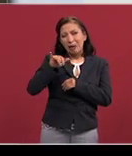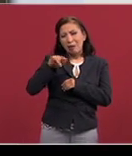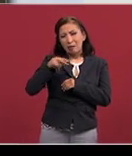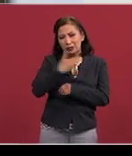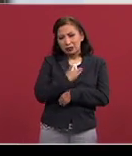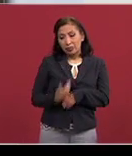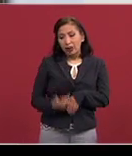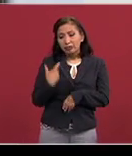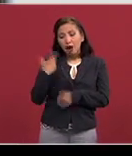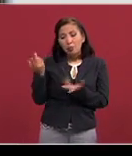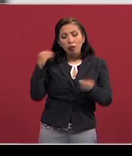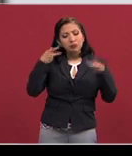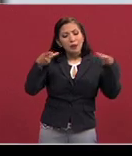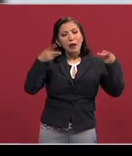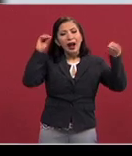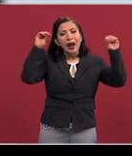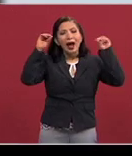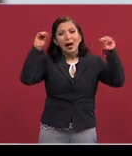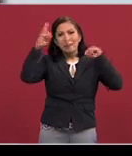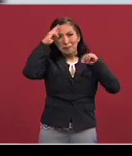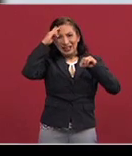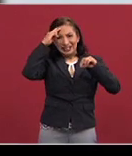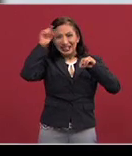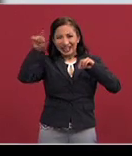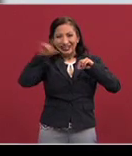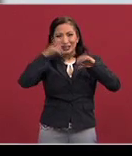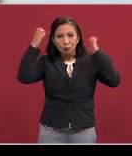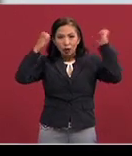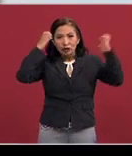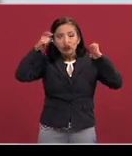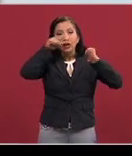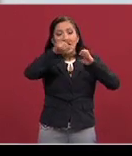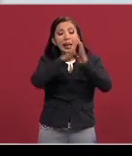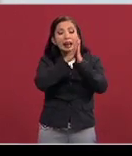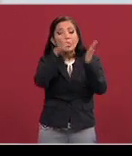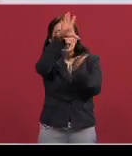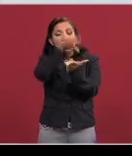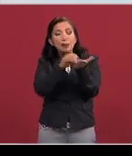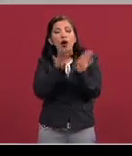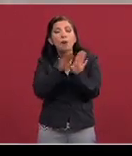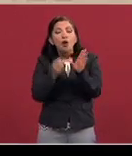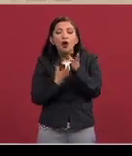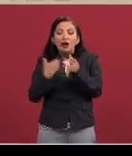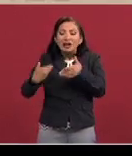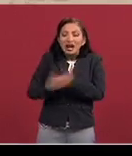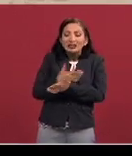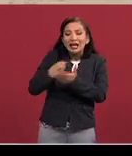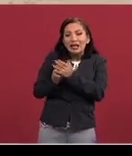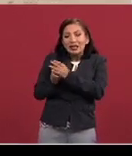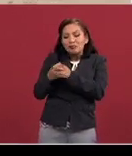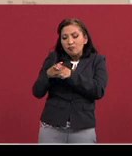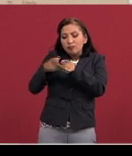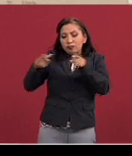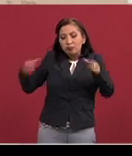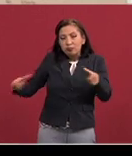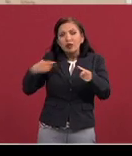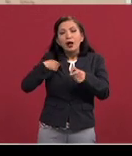le organiza una exposición en el Palacio de Bellas Artes, del cual se desprende el libro de cómo nace y crece un volcán, el